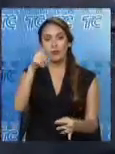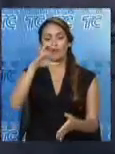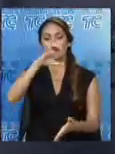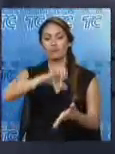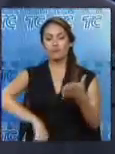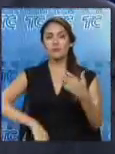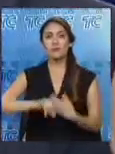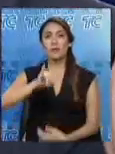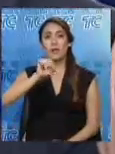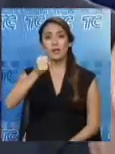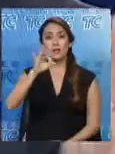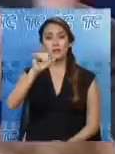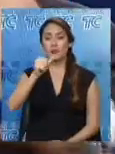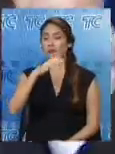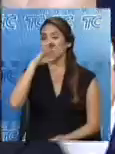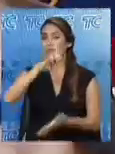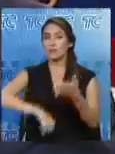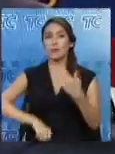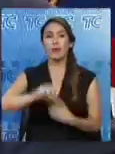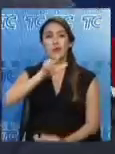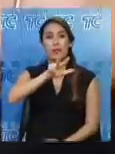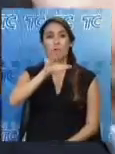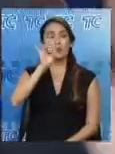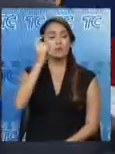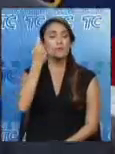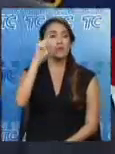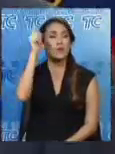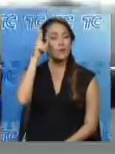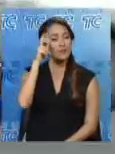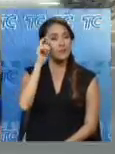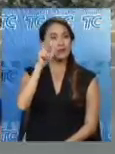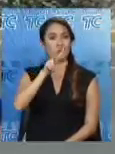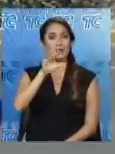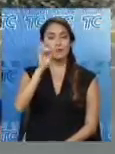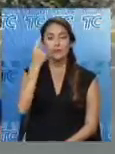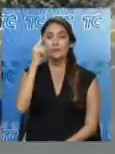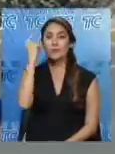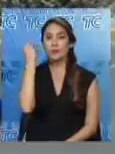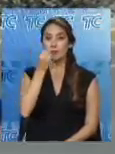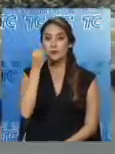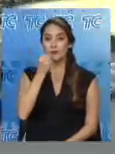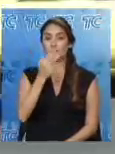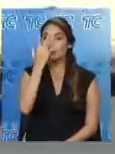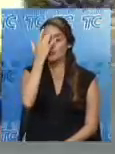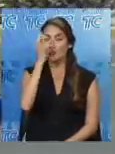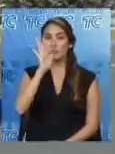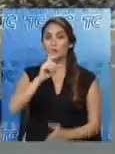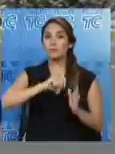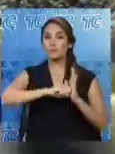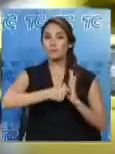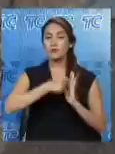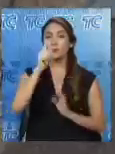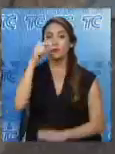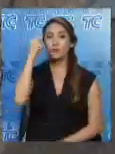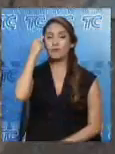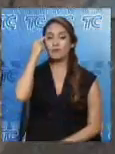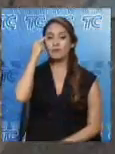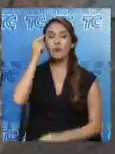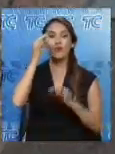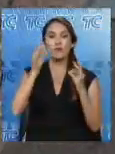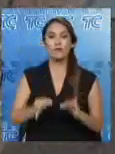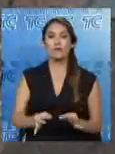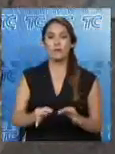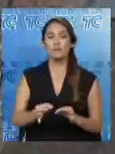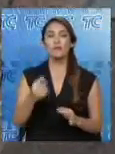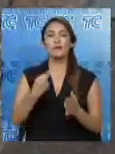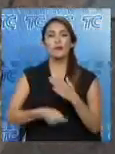de lo que tenemos que dar a la IFA, los 38 millones, creo que son 38 millones. La decisión fue adoptada luego que la Procuraduría General del Estado confirmara a